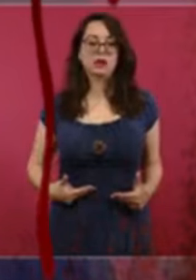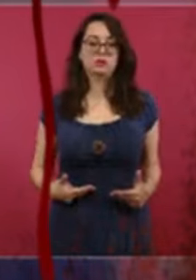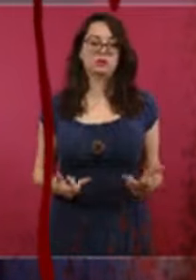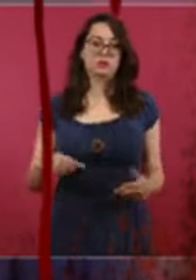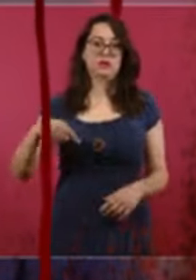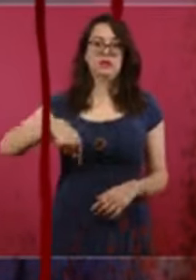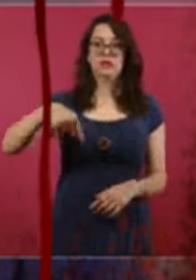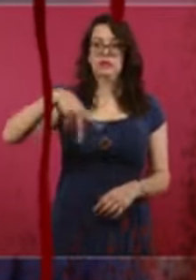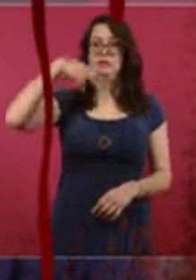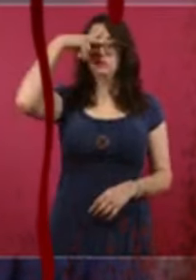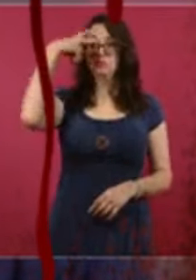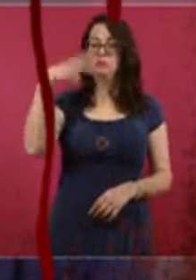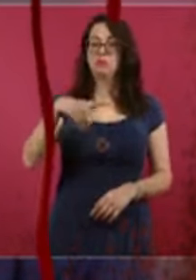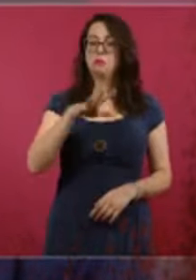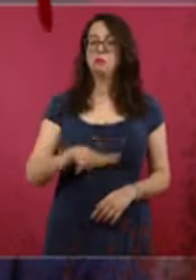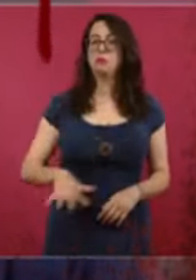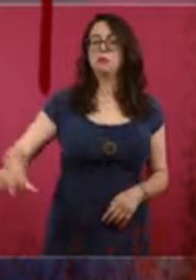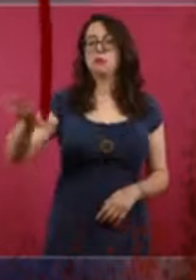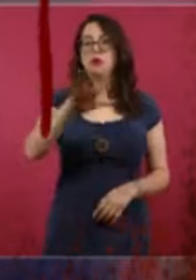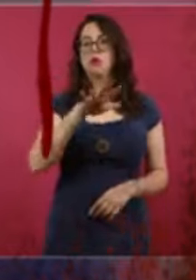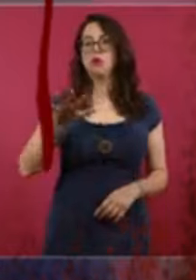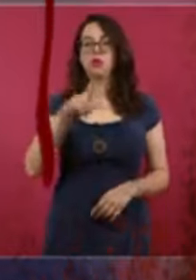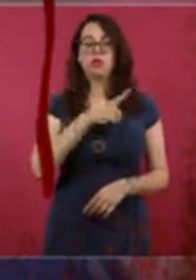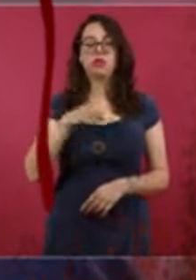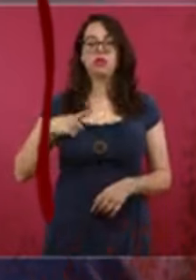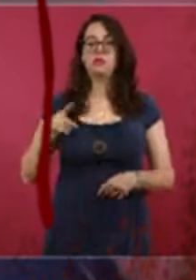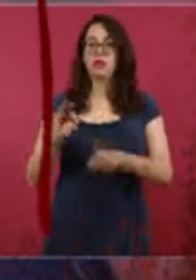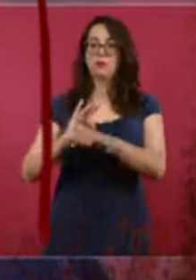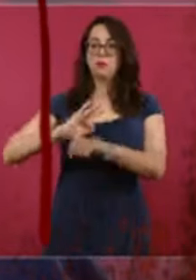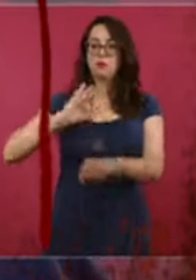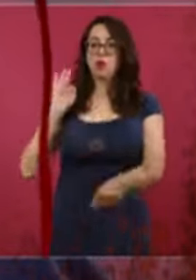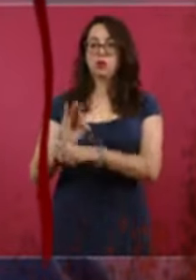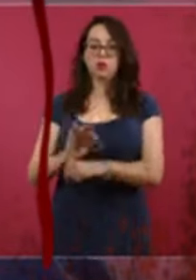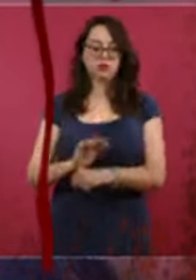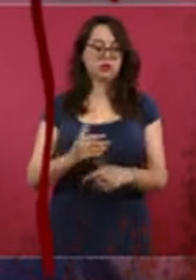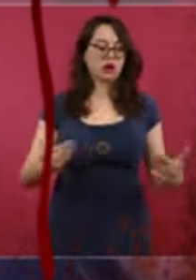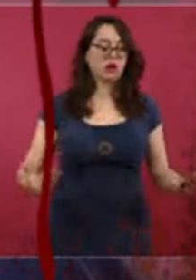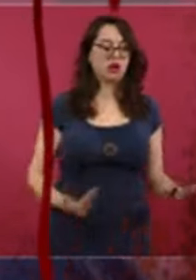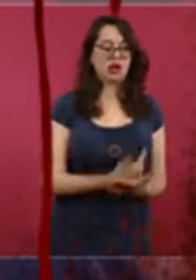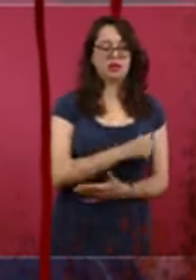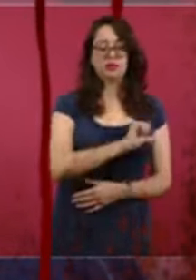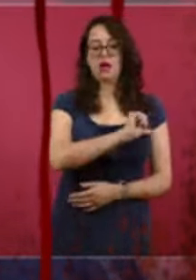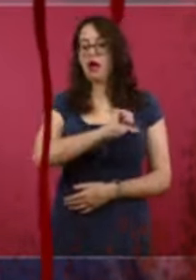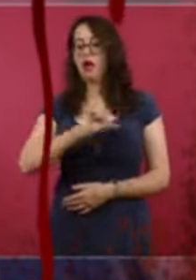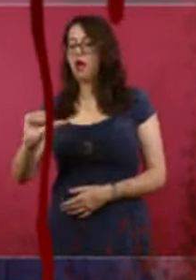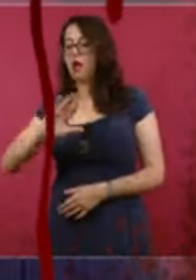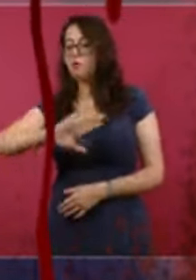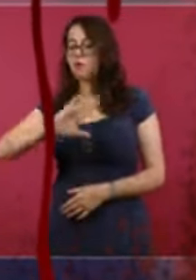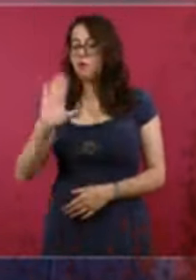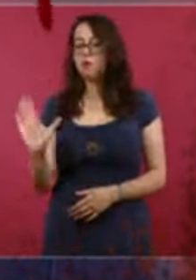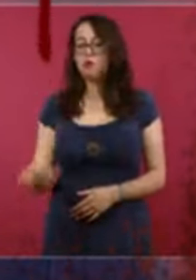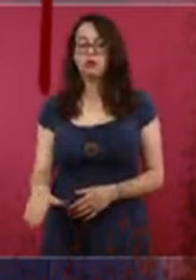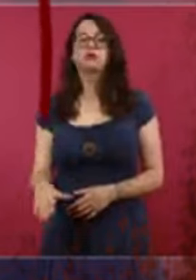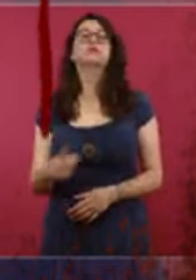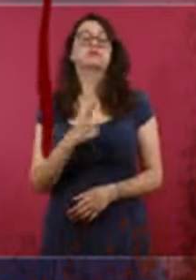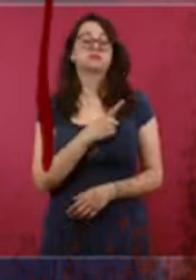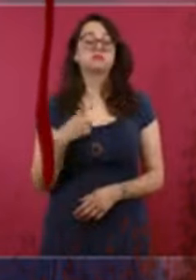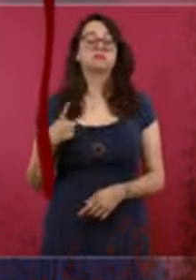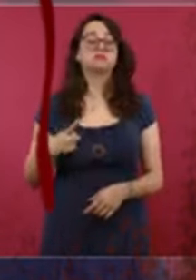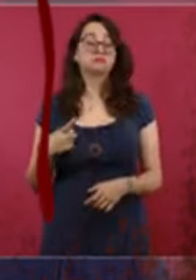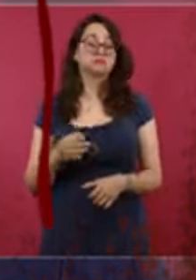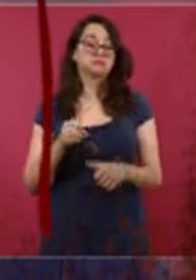tutupiche. Y bueno, al final termina hablando de lo que pasó en Ecuador y termina ahí balbuceando incoherencias. Y, en fin, ya